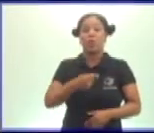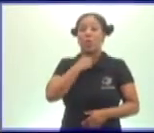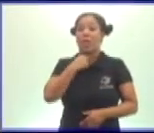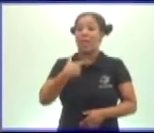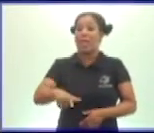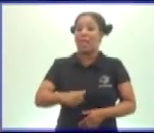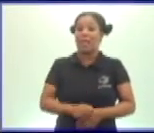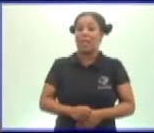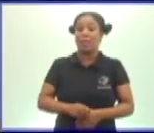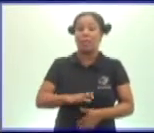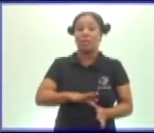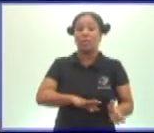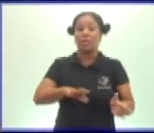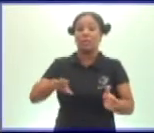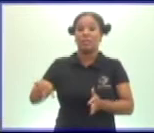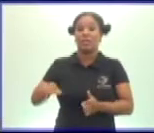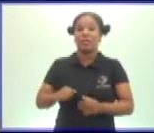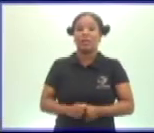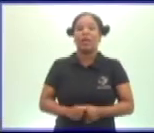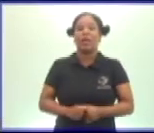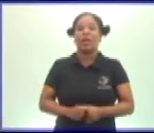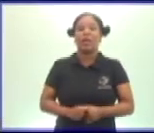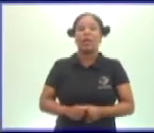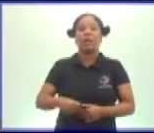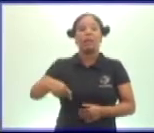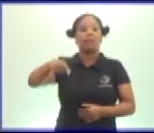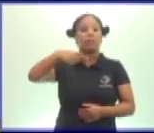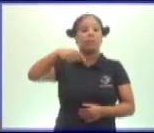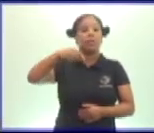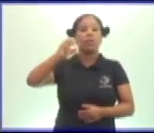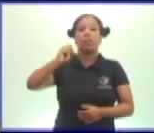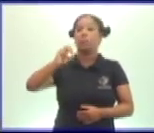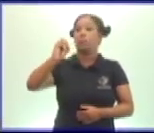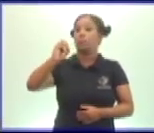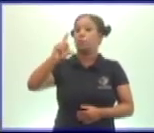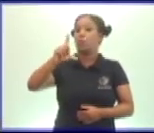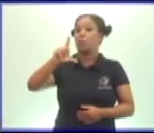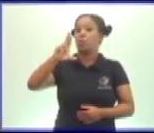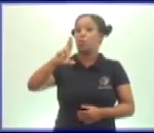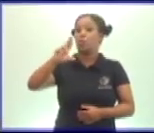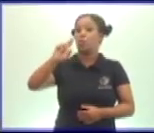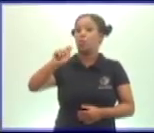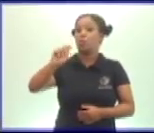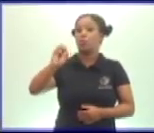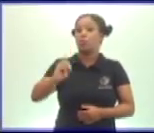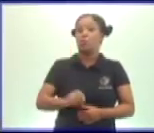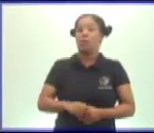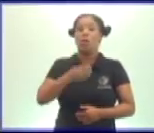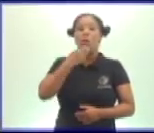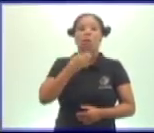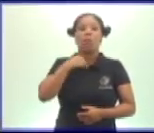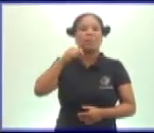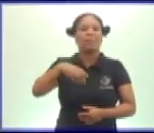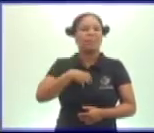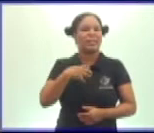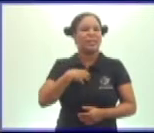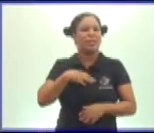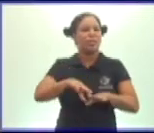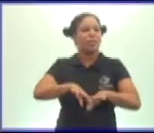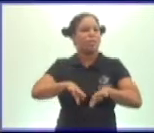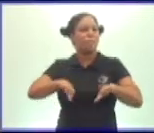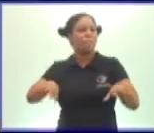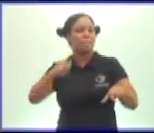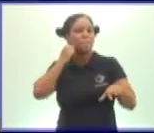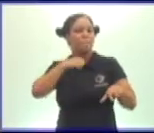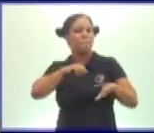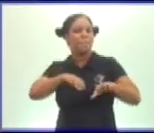de separar las partículas del soluto, bueno, pues observamos ahí cómo estas deben quedar más separadas, y